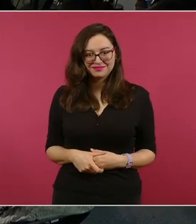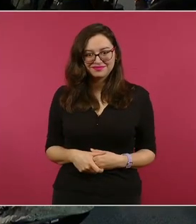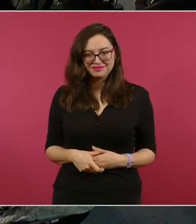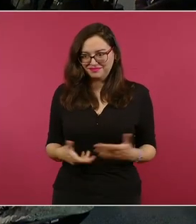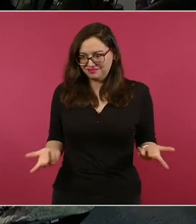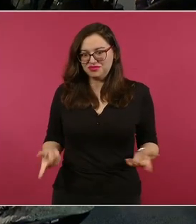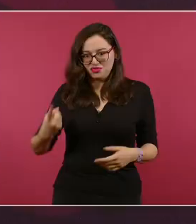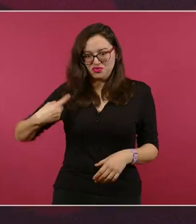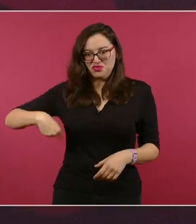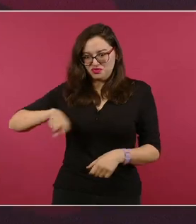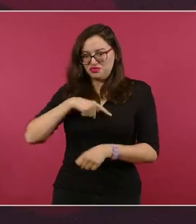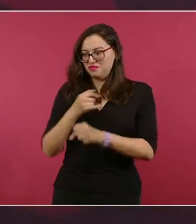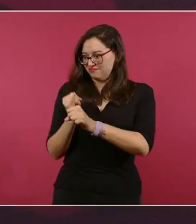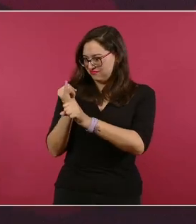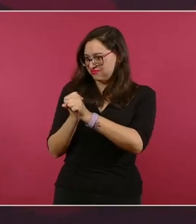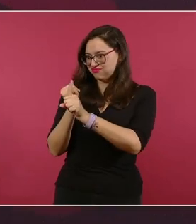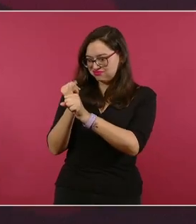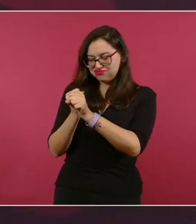se hace eso.